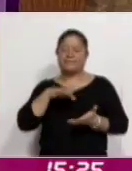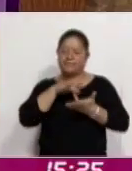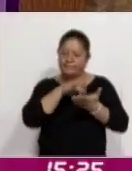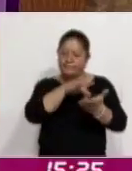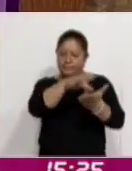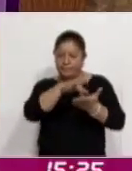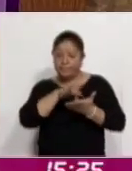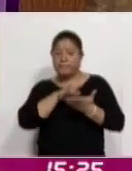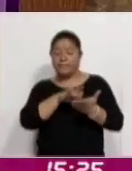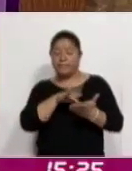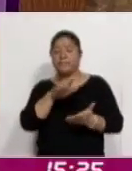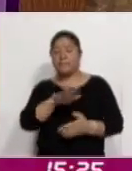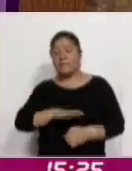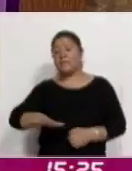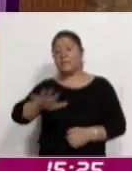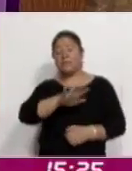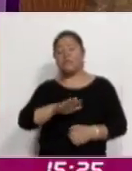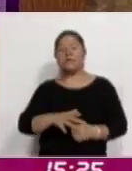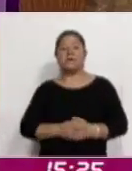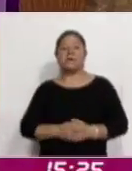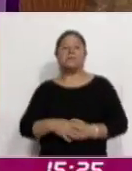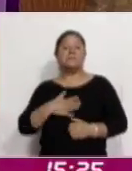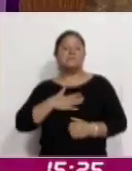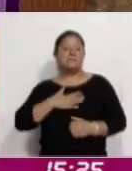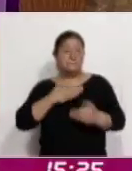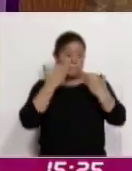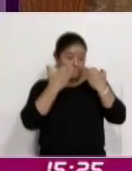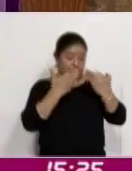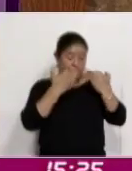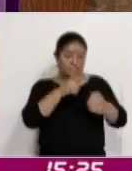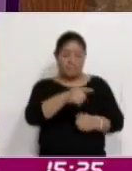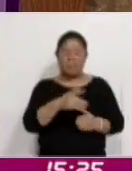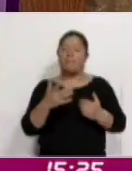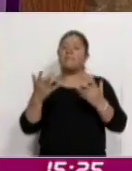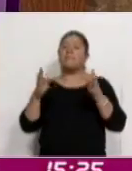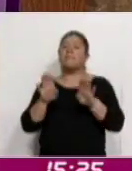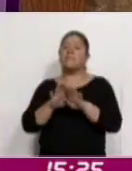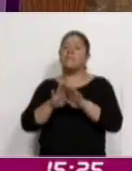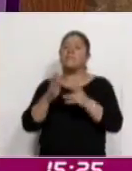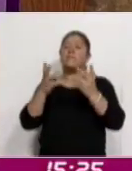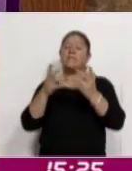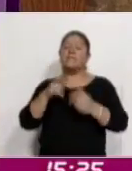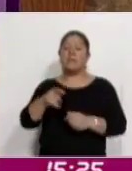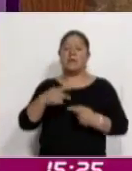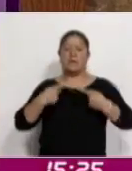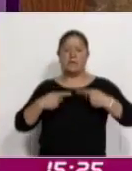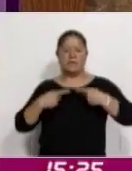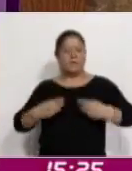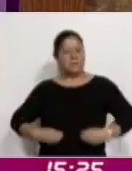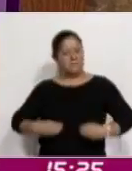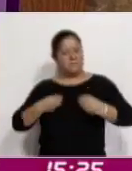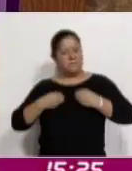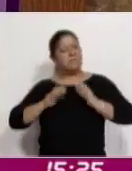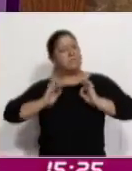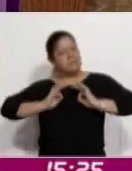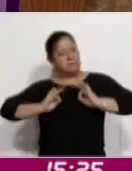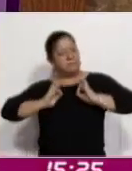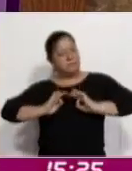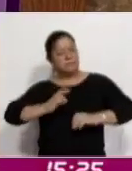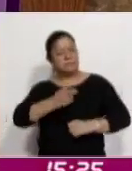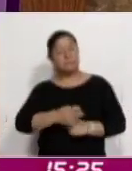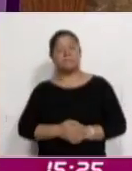entre dependencias y que estemos viendo cómo podemos hacer que la gente viva de manera más tranquila. Entonces, cuando